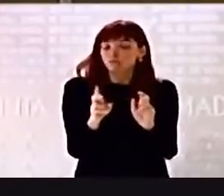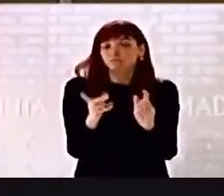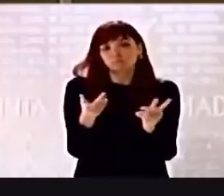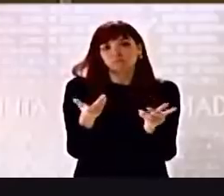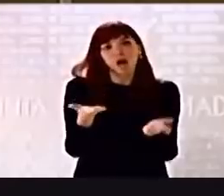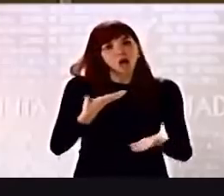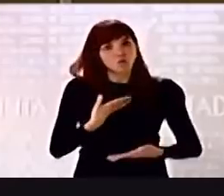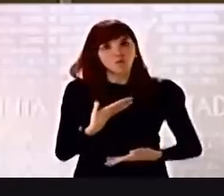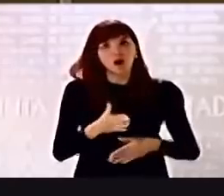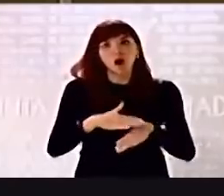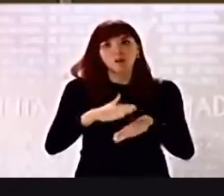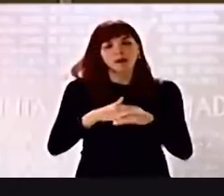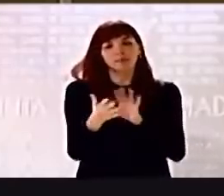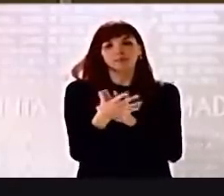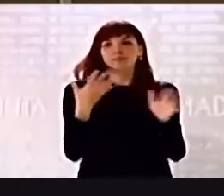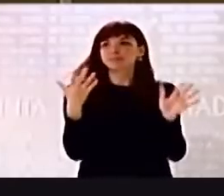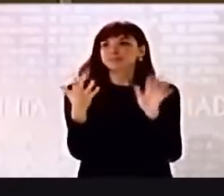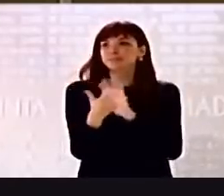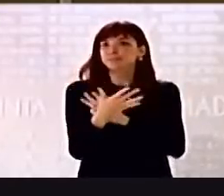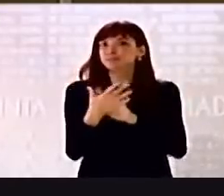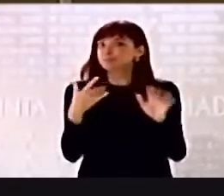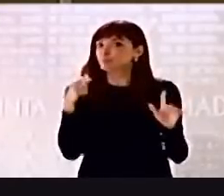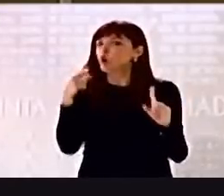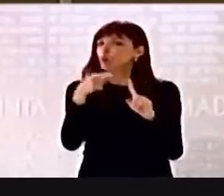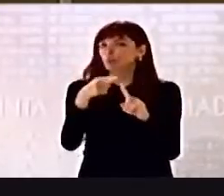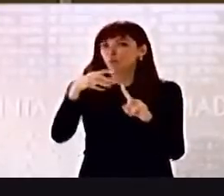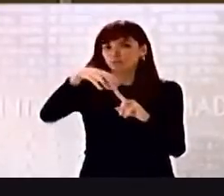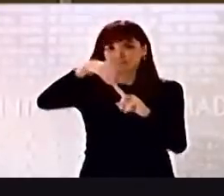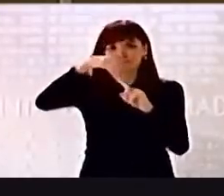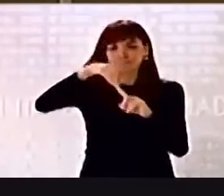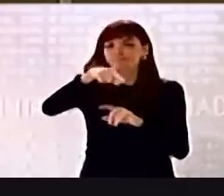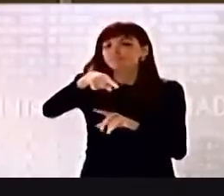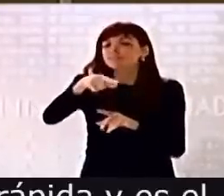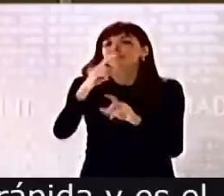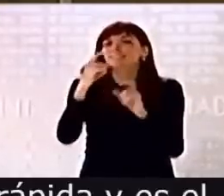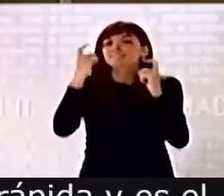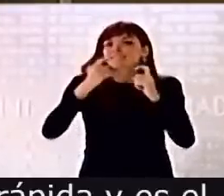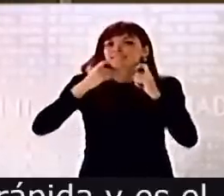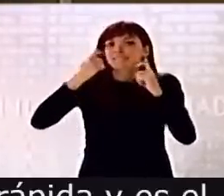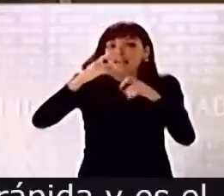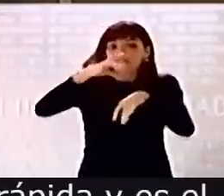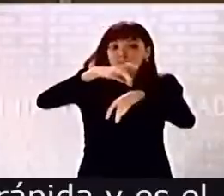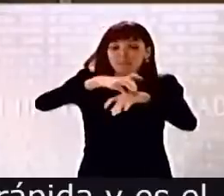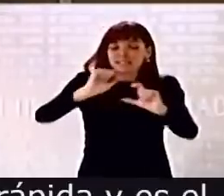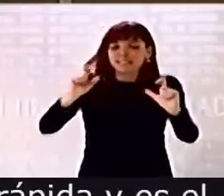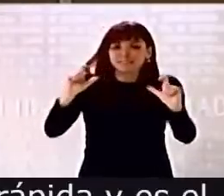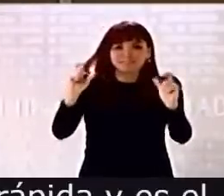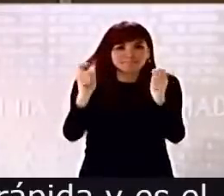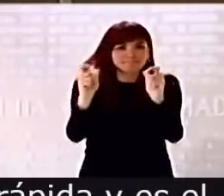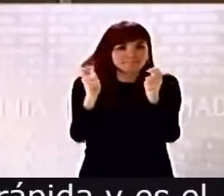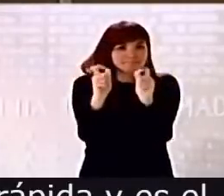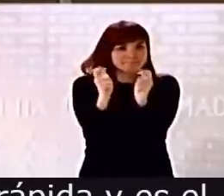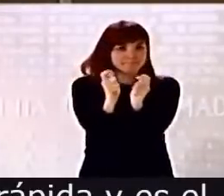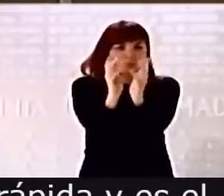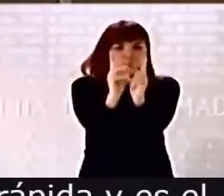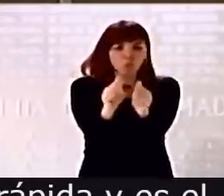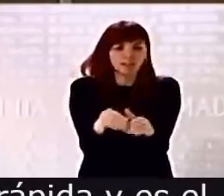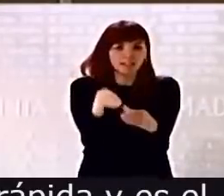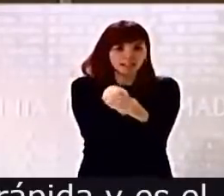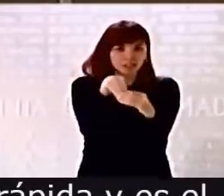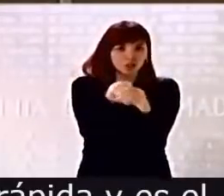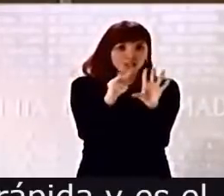disminuir de forma más rápida, y ese es el objetivo, la incidencia de la enfermedad a los 7 días y